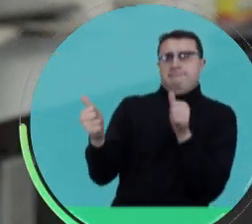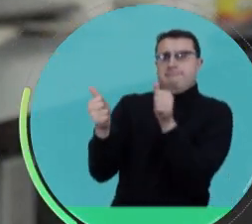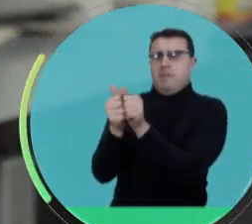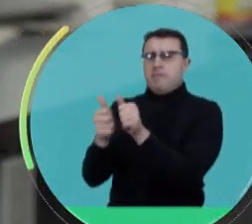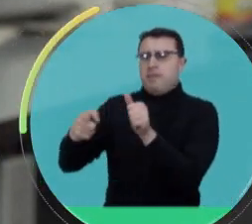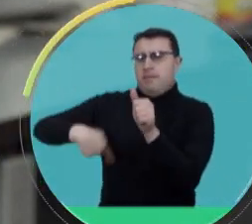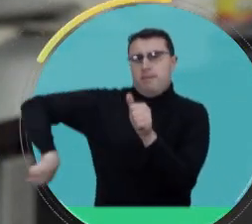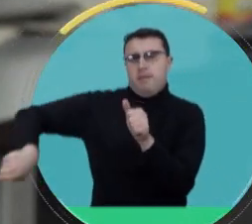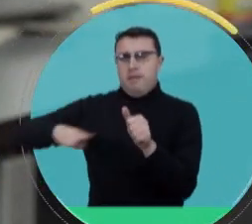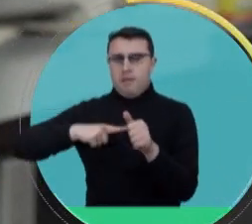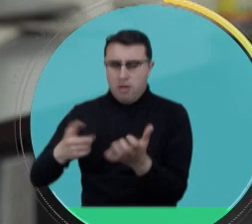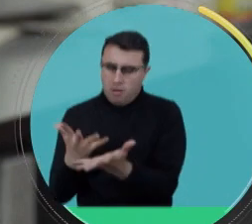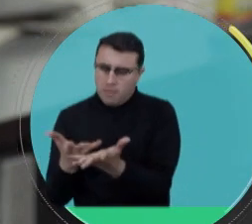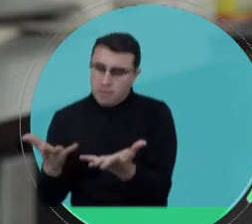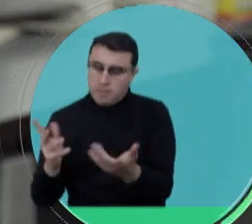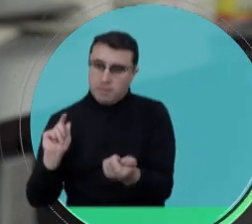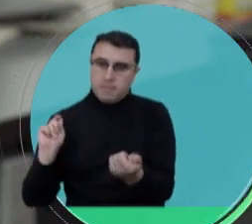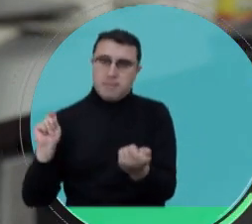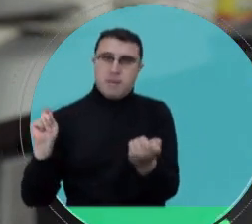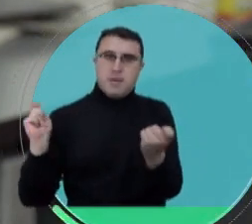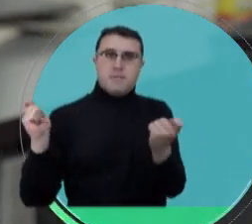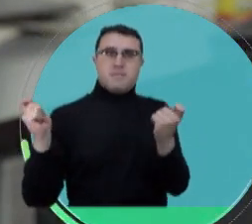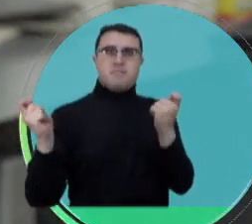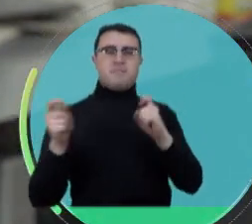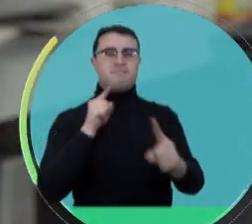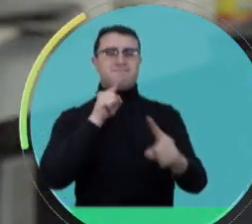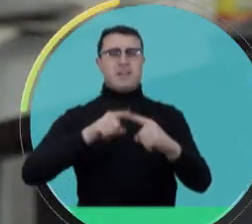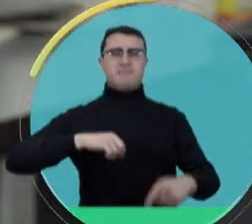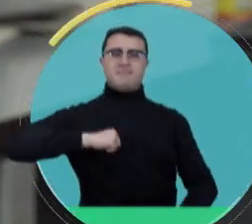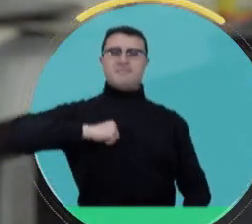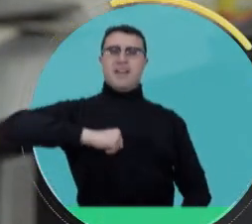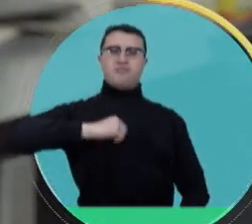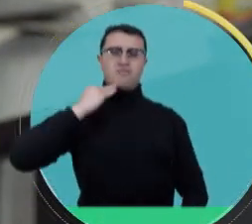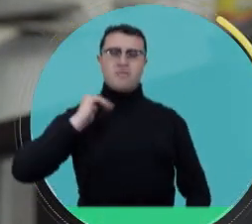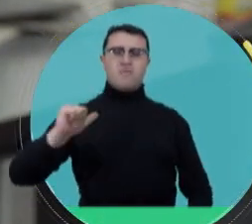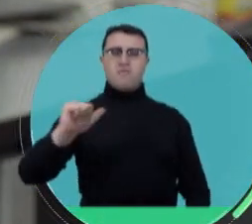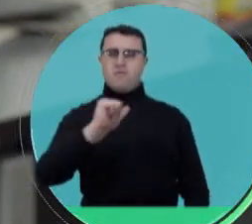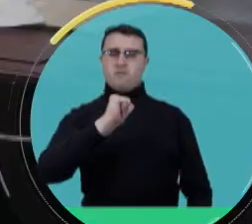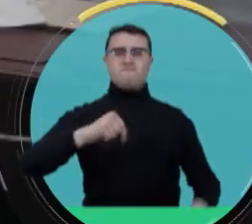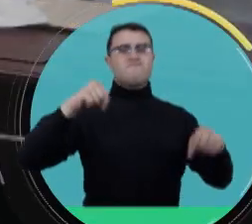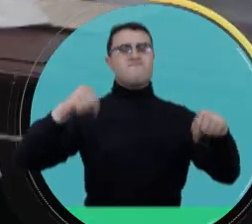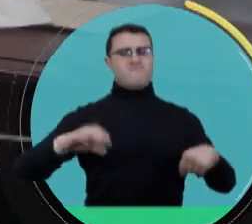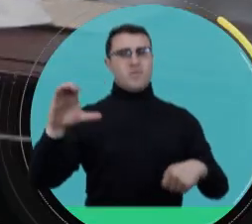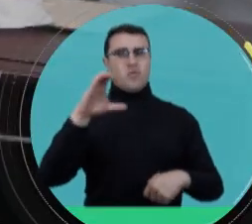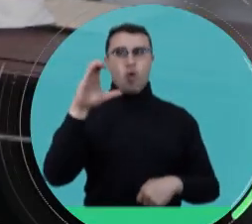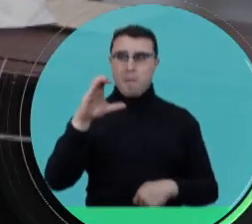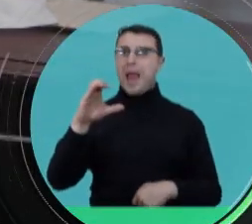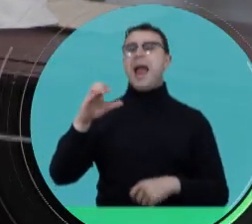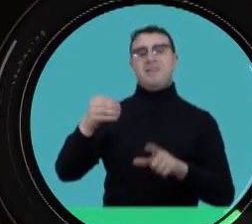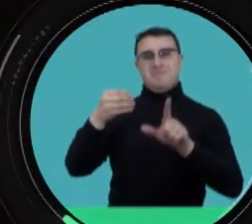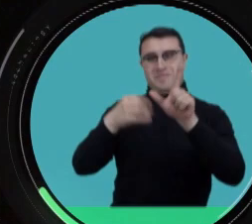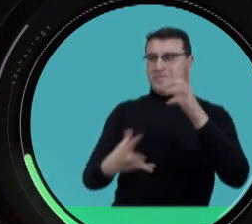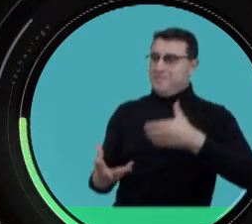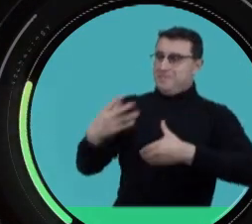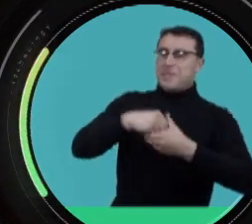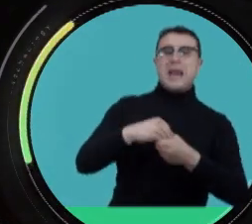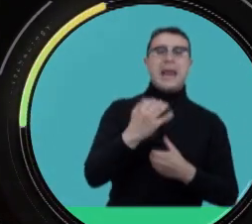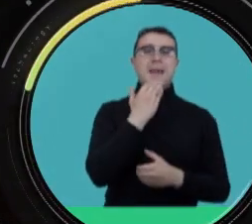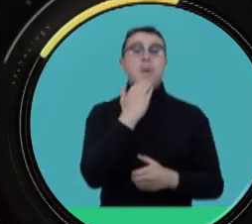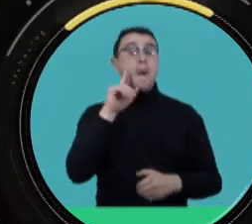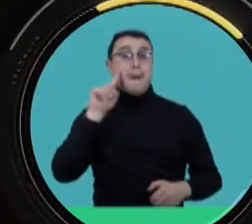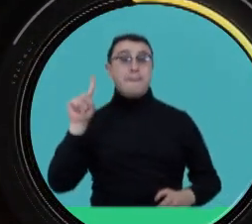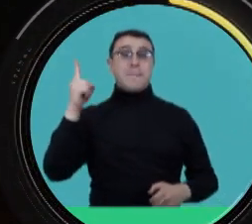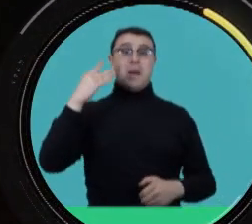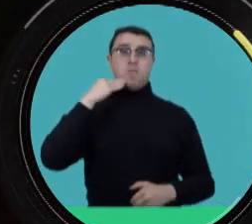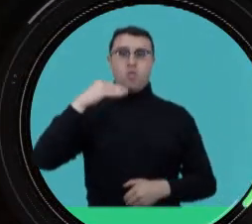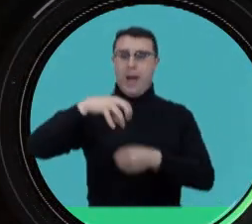eh en esos pequeños gestos que cambiaron la historia para los derechos de todas nosotras en nuestro país e la